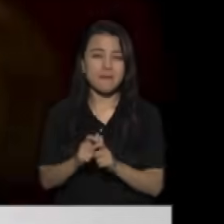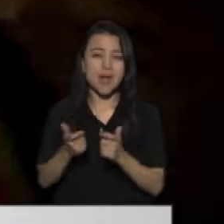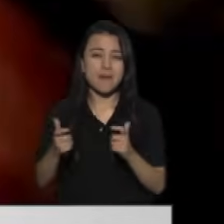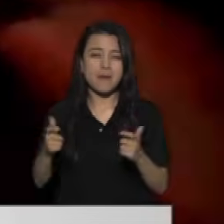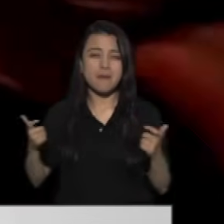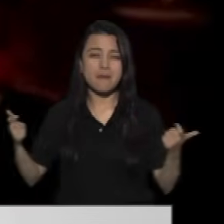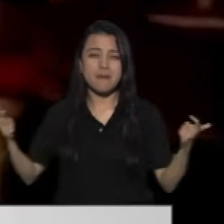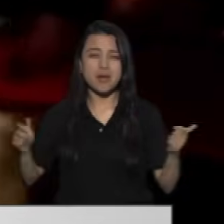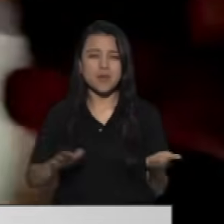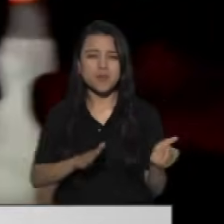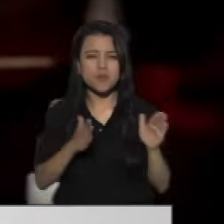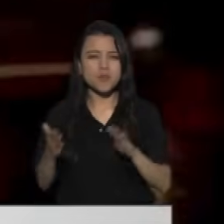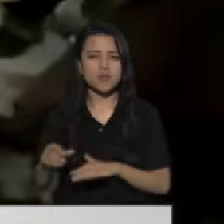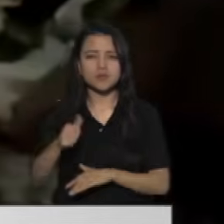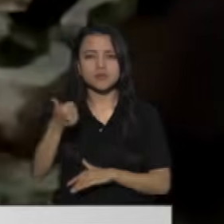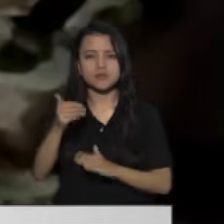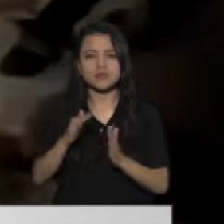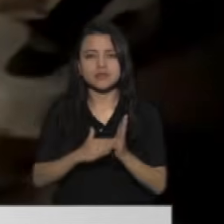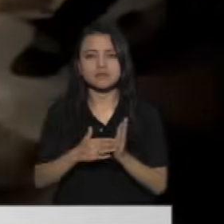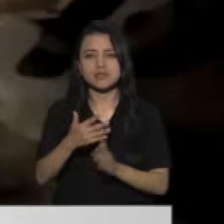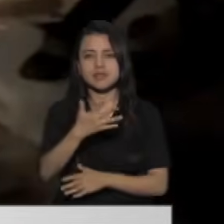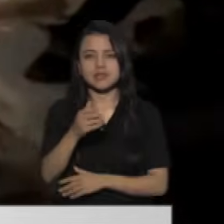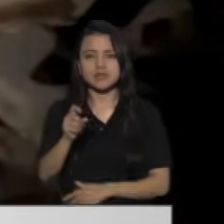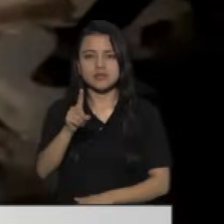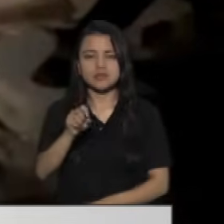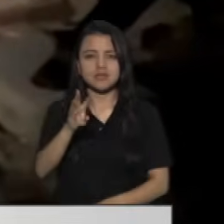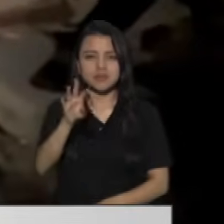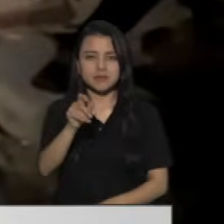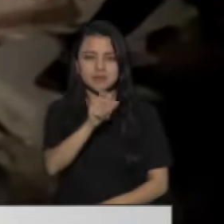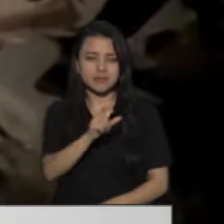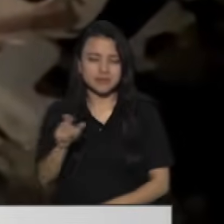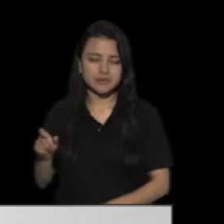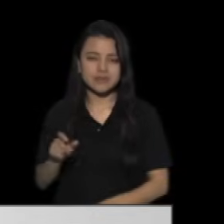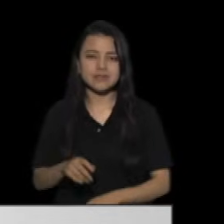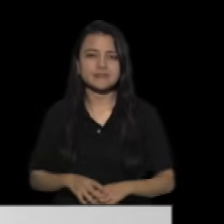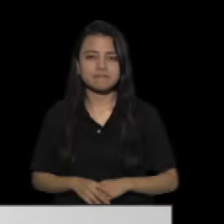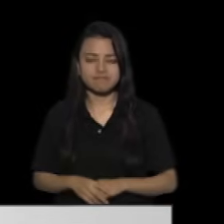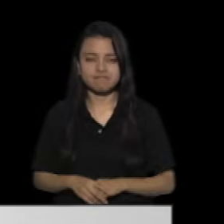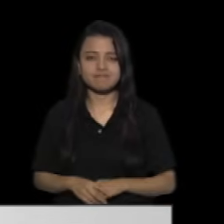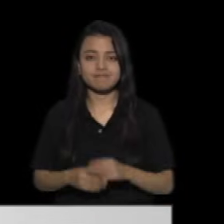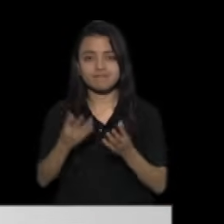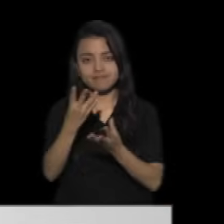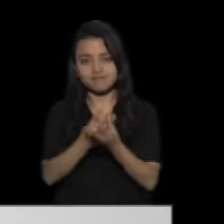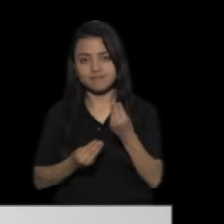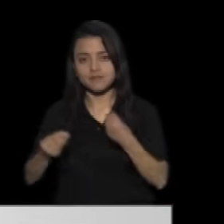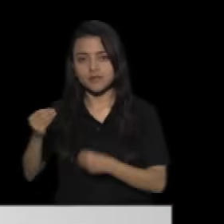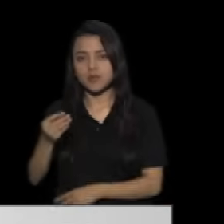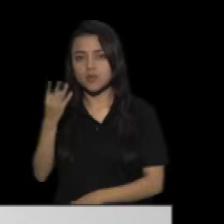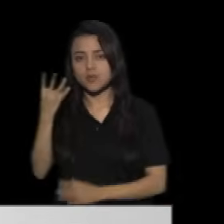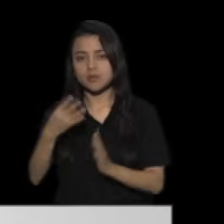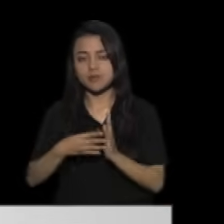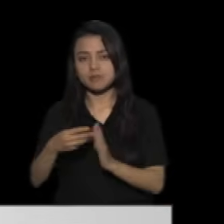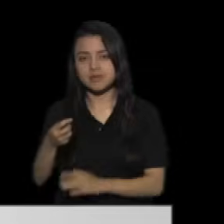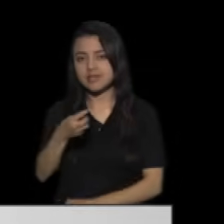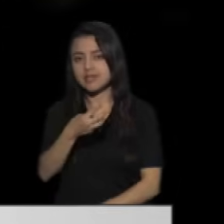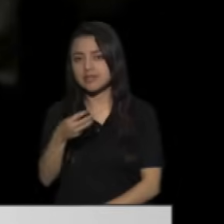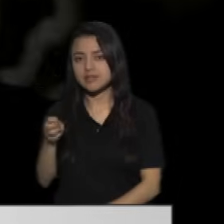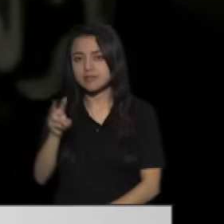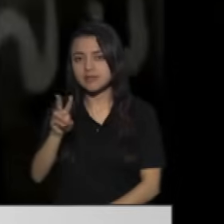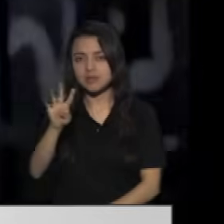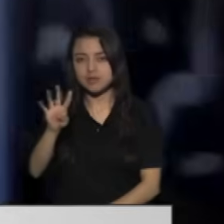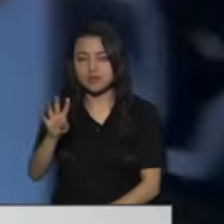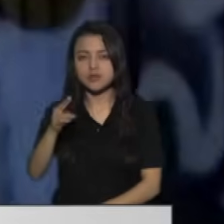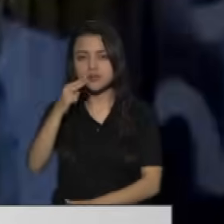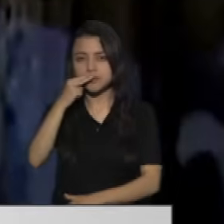creciendo. Hasta el momento, 10.569 personas han muerto, de los cuales 4.324